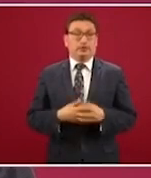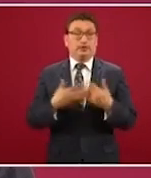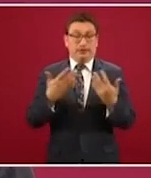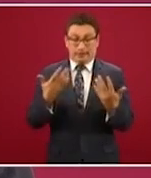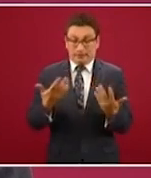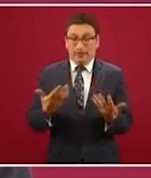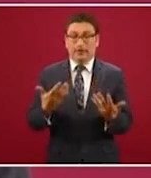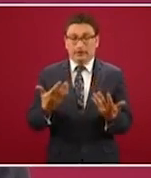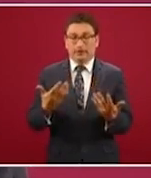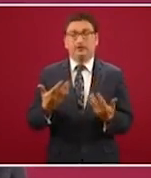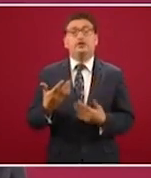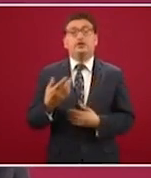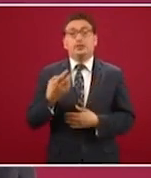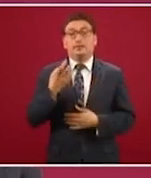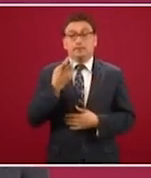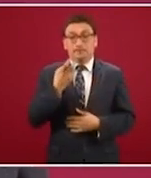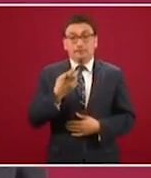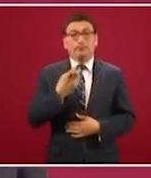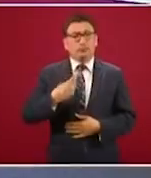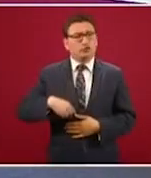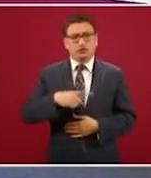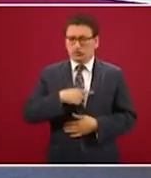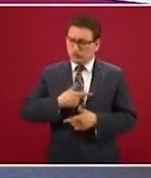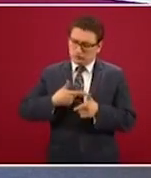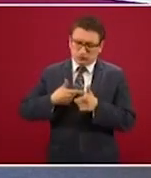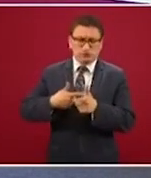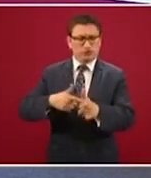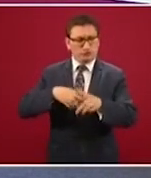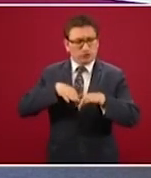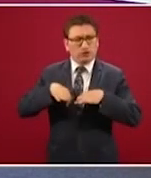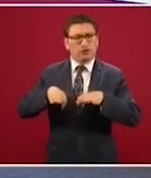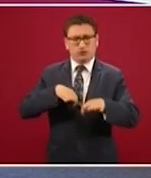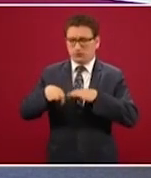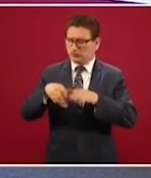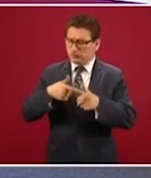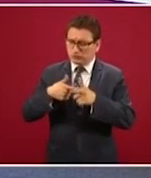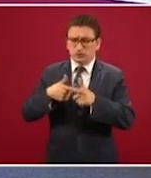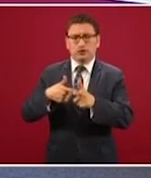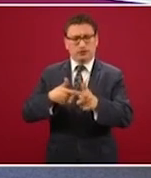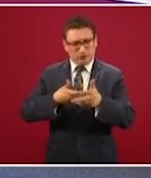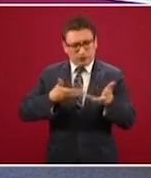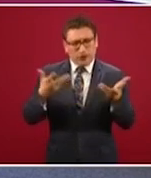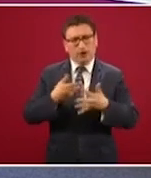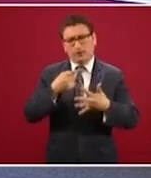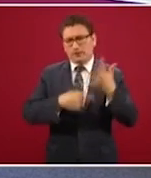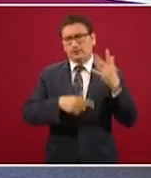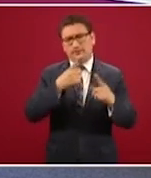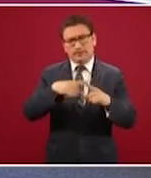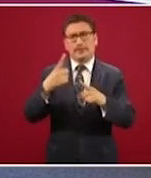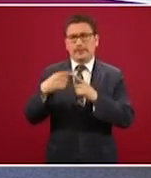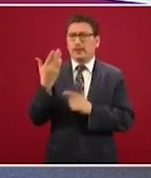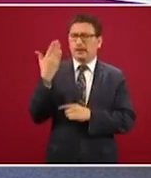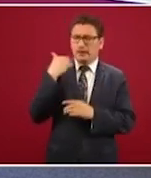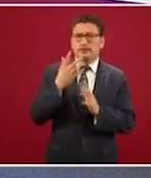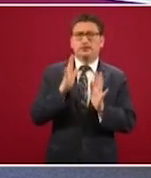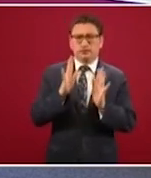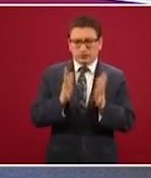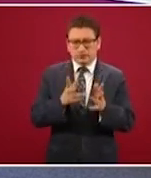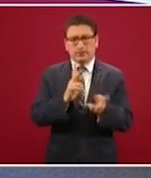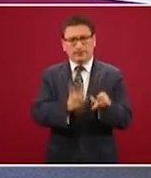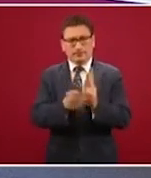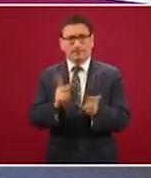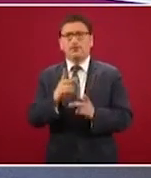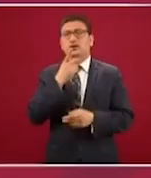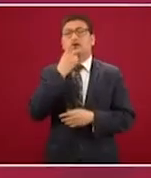Vamos a seguir adelante, ya hablamos de que